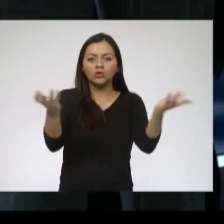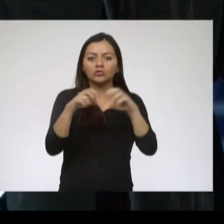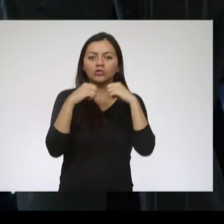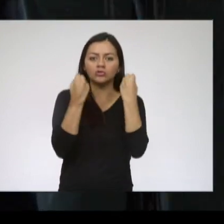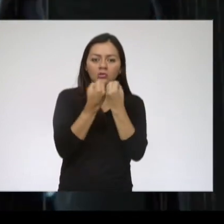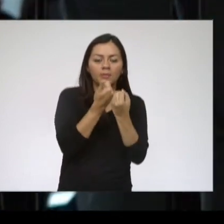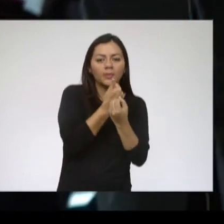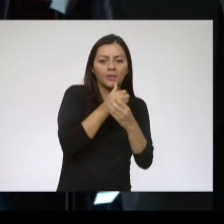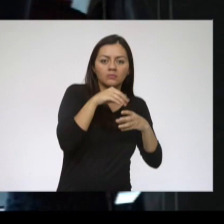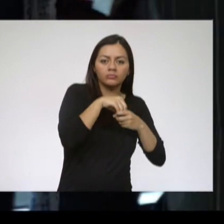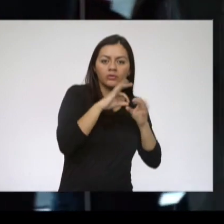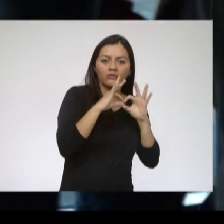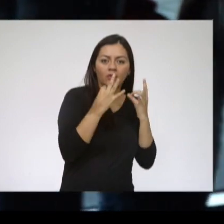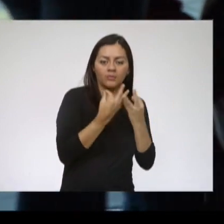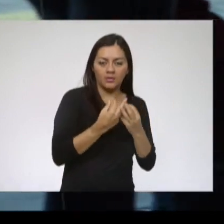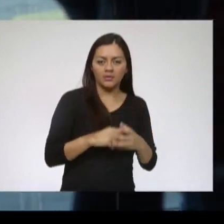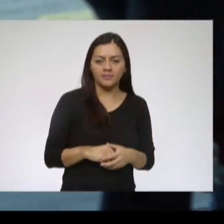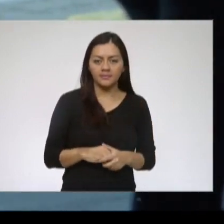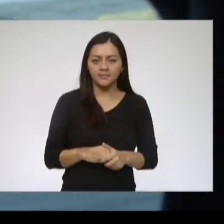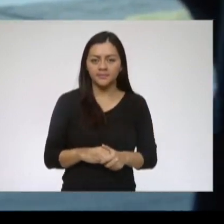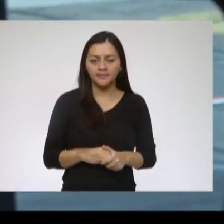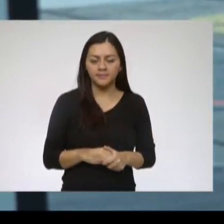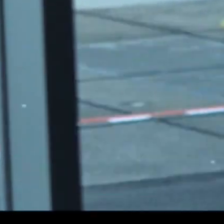privado en la familia.